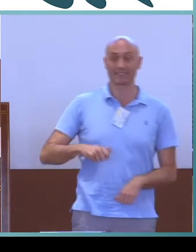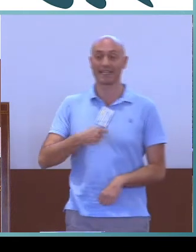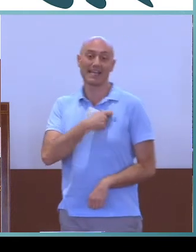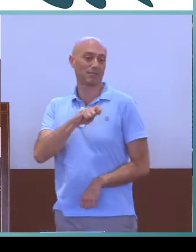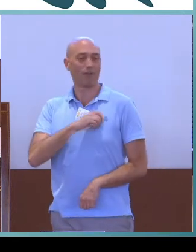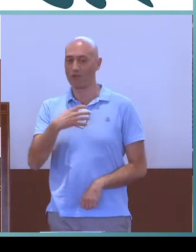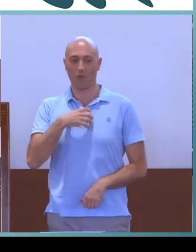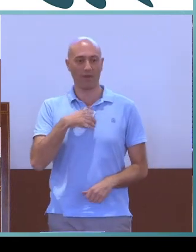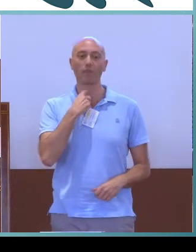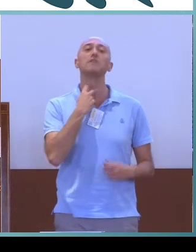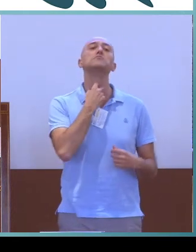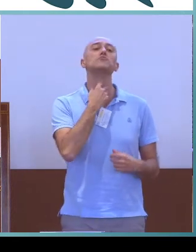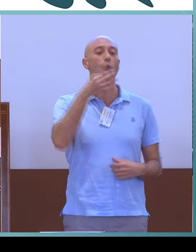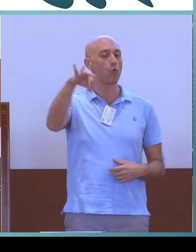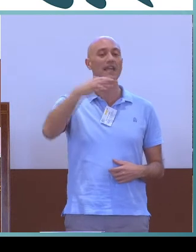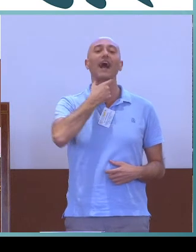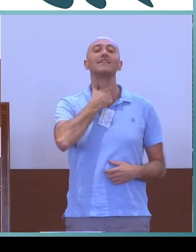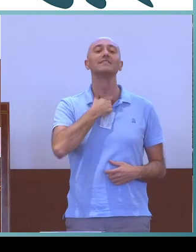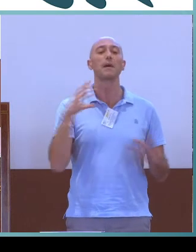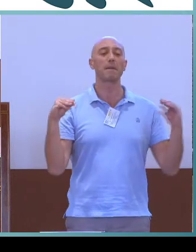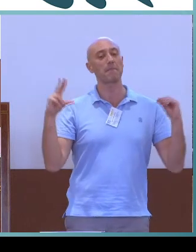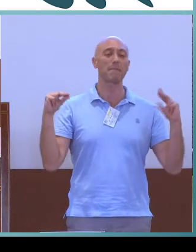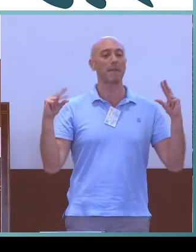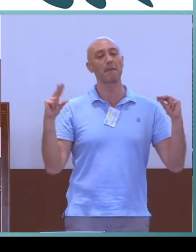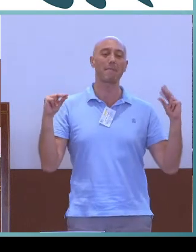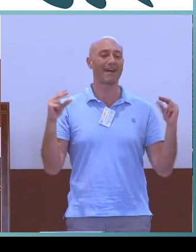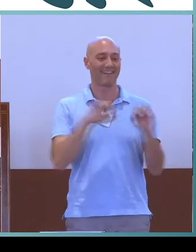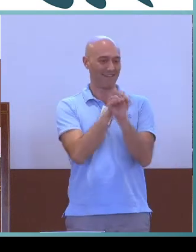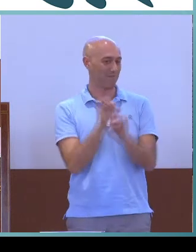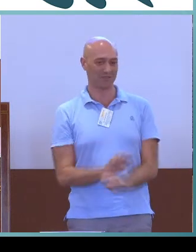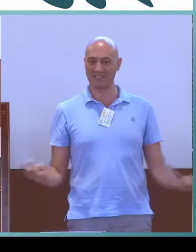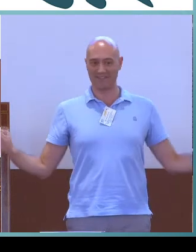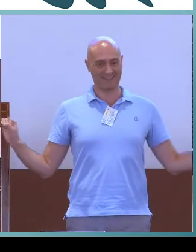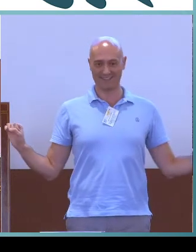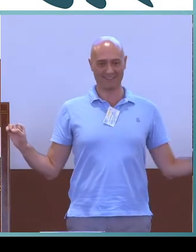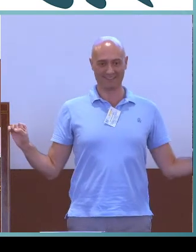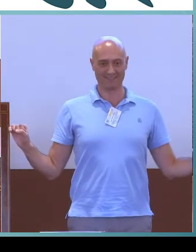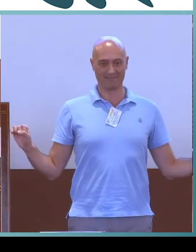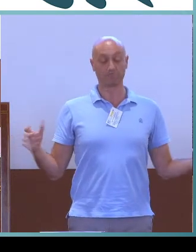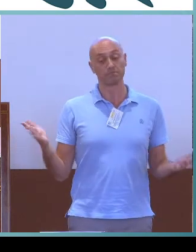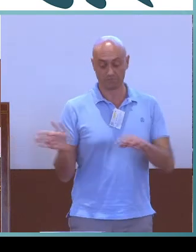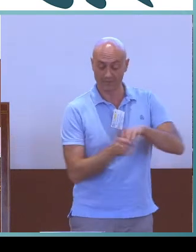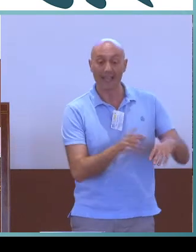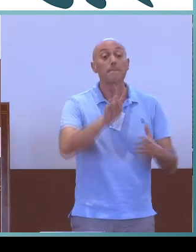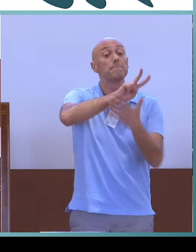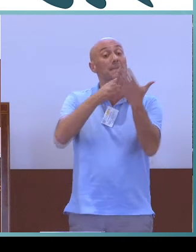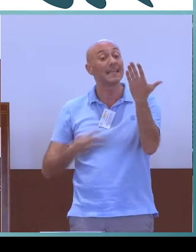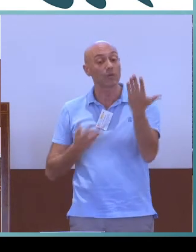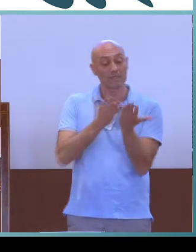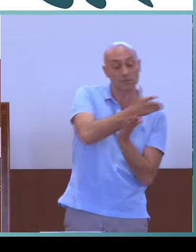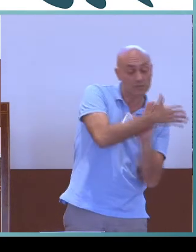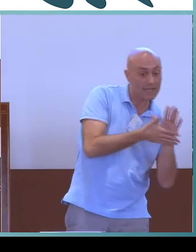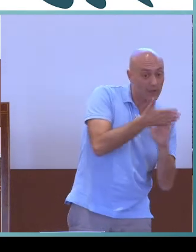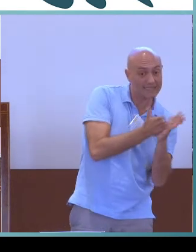la lengua de signos y pueden utilizar el castellano. Como está haciendo Saúl, podría parar y empezar a hablar en castellano. Pero